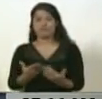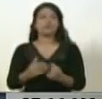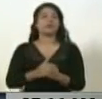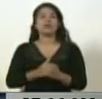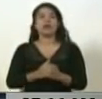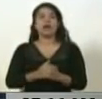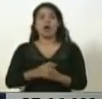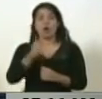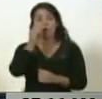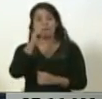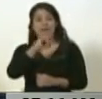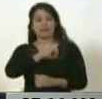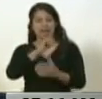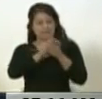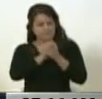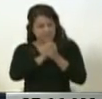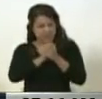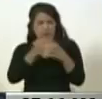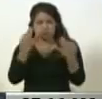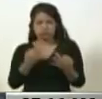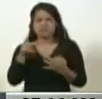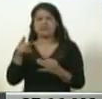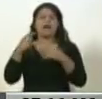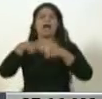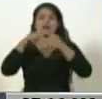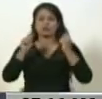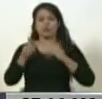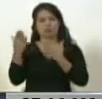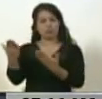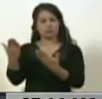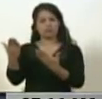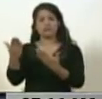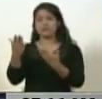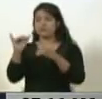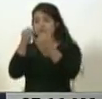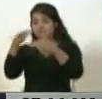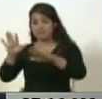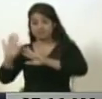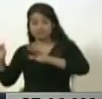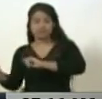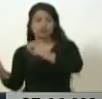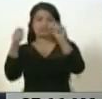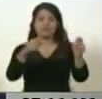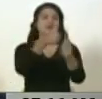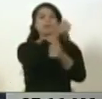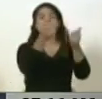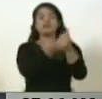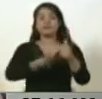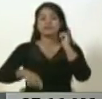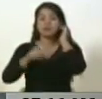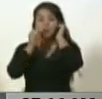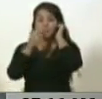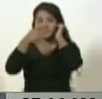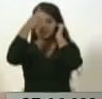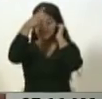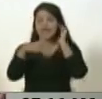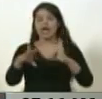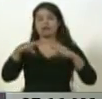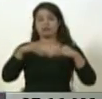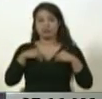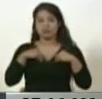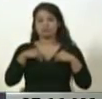el camarada Aristóbulo Isturi, y que hoy el compatriota vicepresidente Tarek El Aissami asume